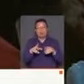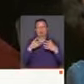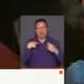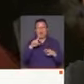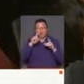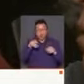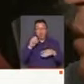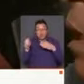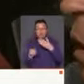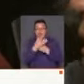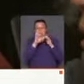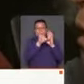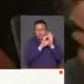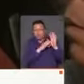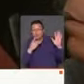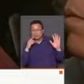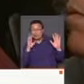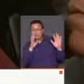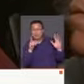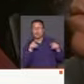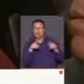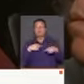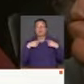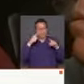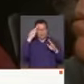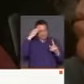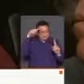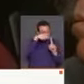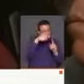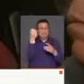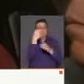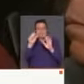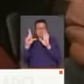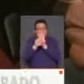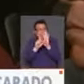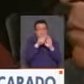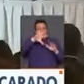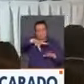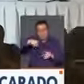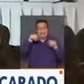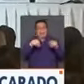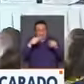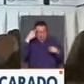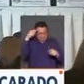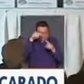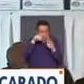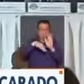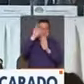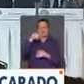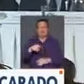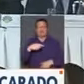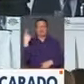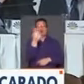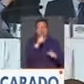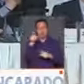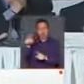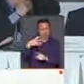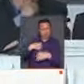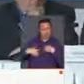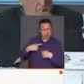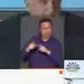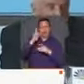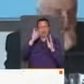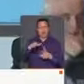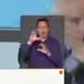nueva constitución. Preocúpese de la delincuencia, del 100% de la delincuencia. El pueblo de Chile, aunque al señor le moleste, rechazó